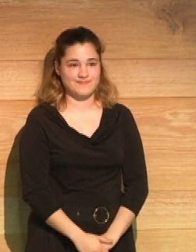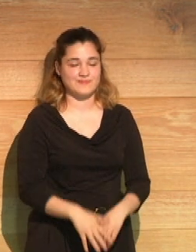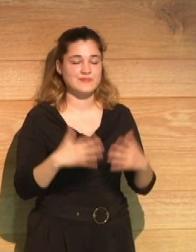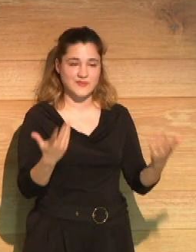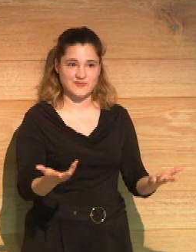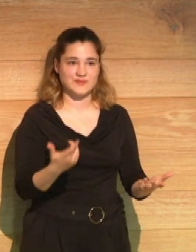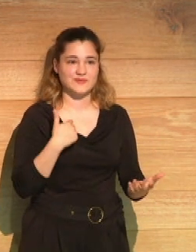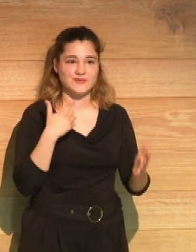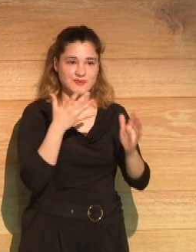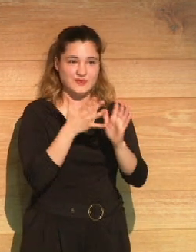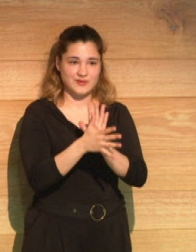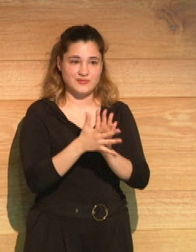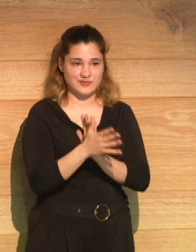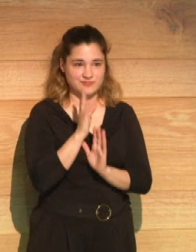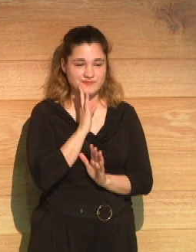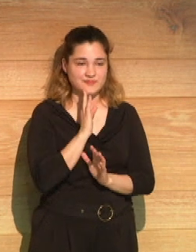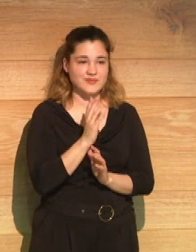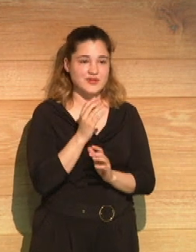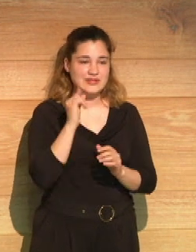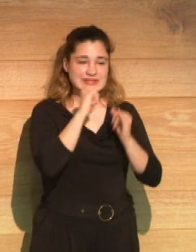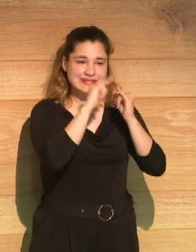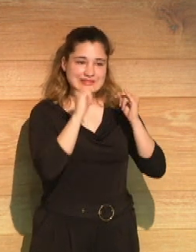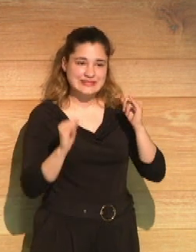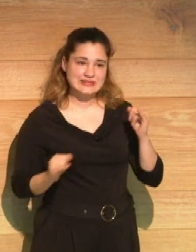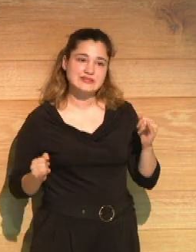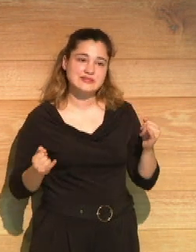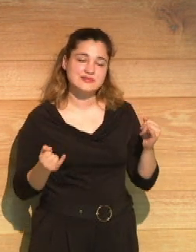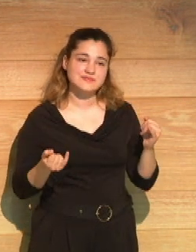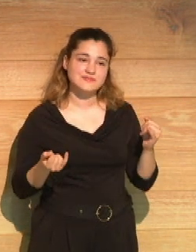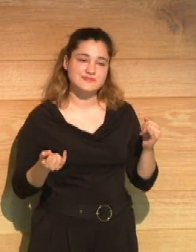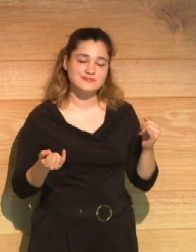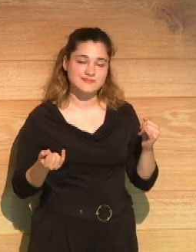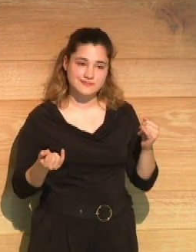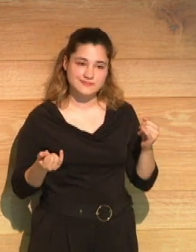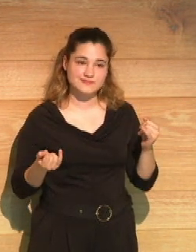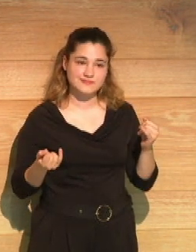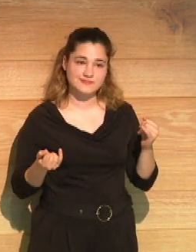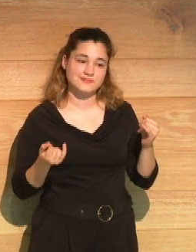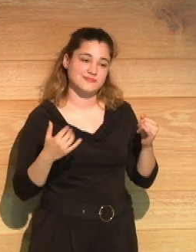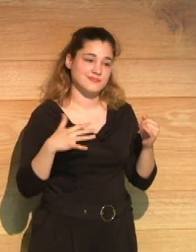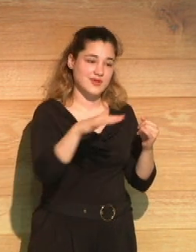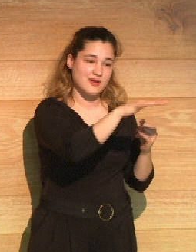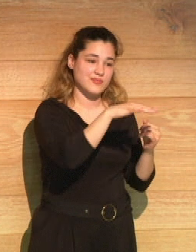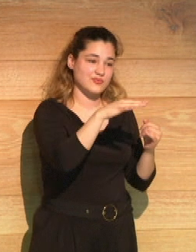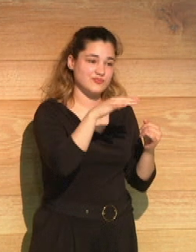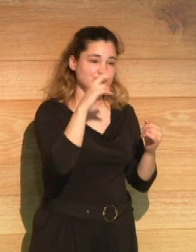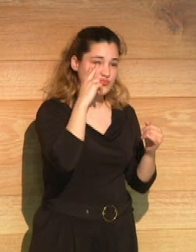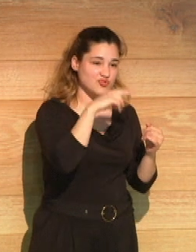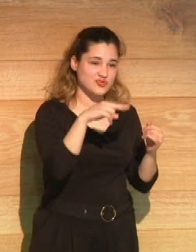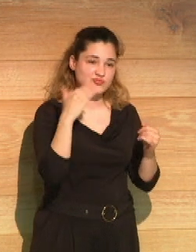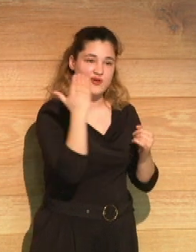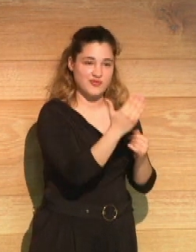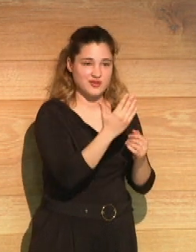Entonces, como le cuento, esta crisis ha afectado profundamente el ámbito de los museos. Algunos